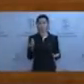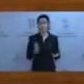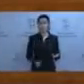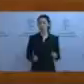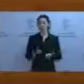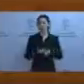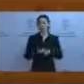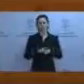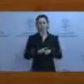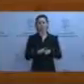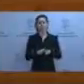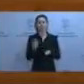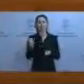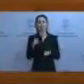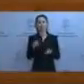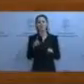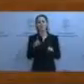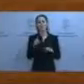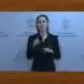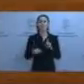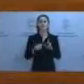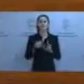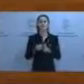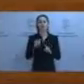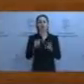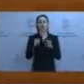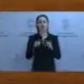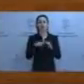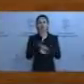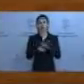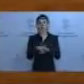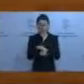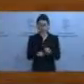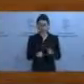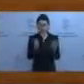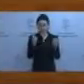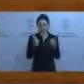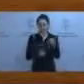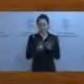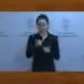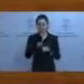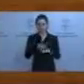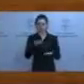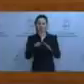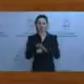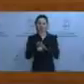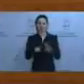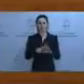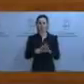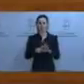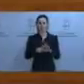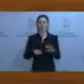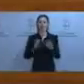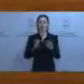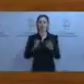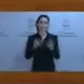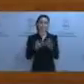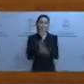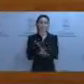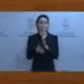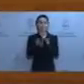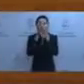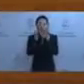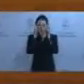del puesto y hacer un concurso para el acceso a esa plaza. Generalmente es orgánica, aunque puede no serlo,